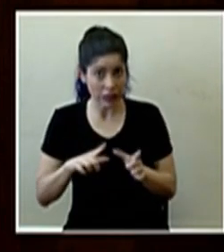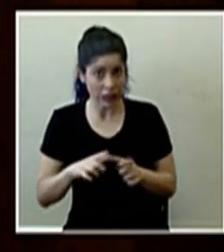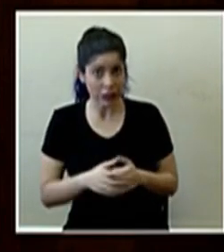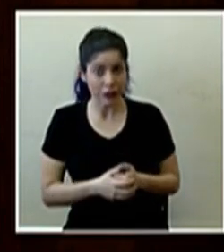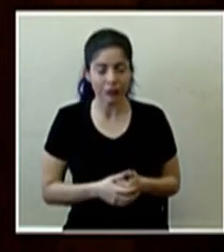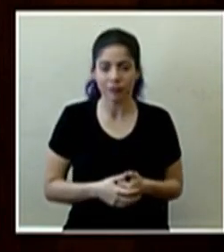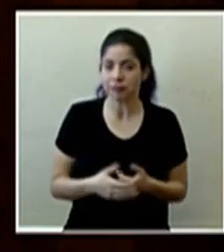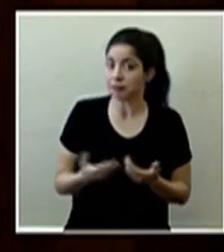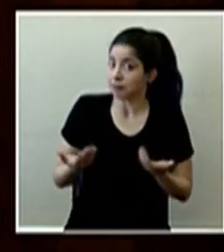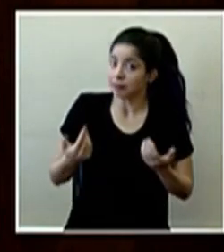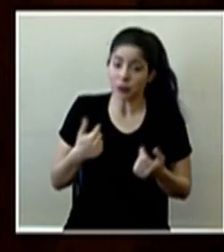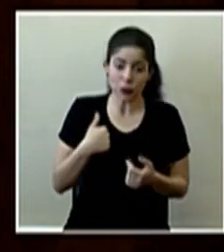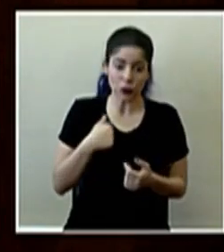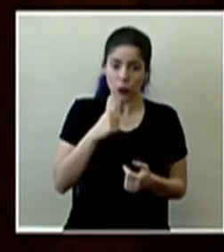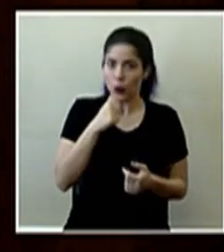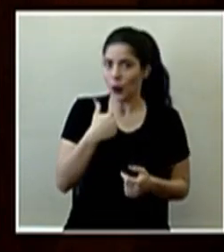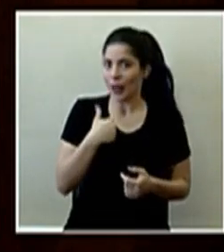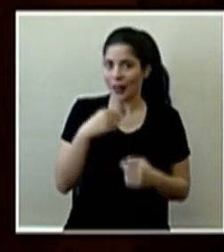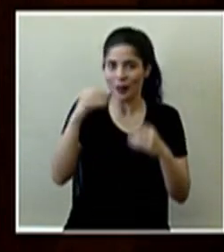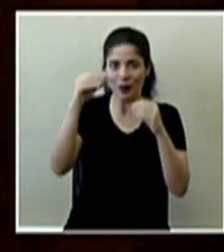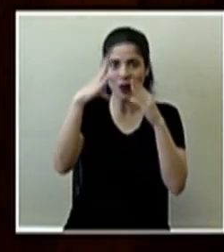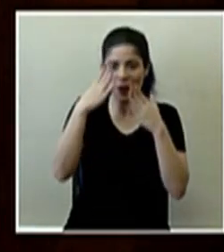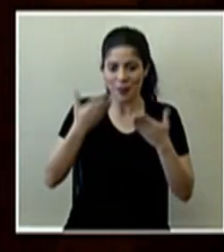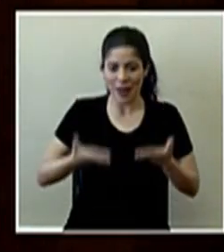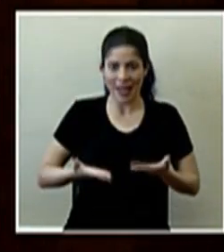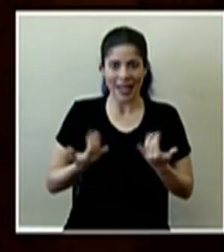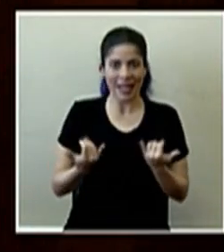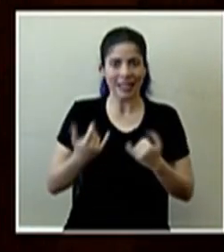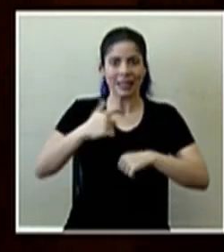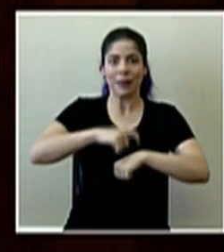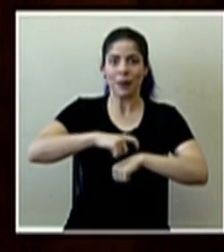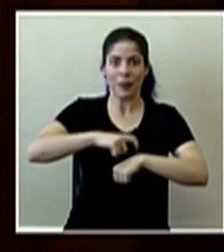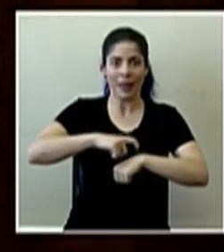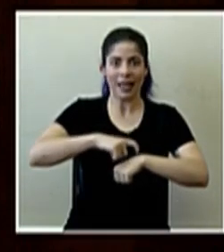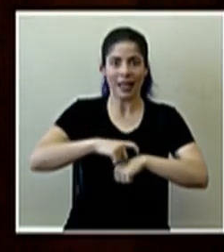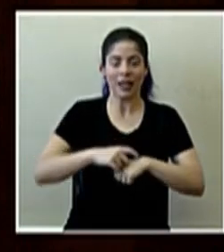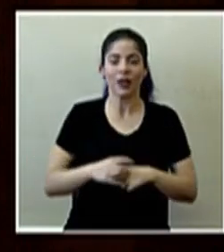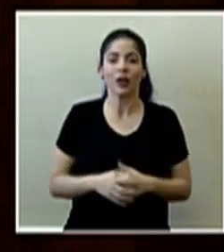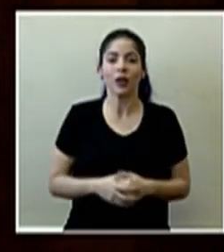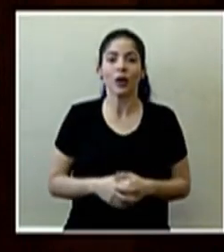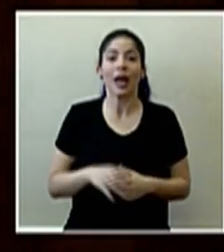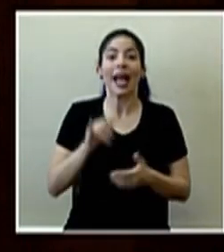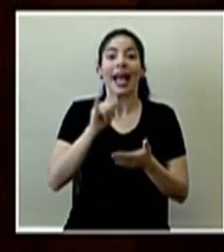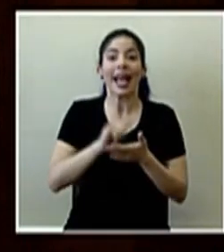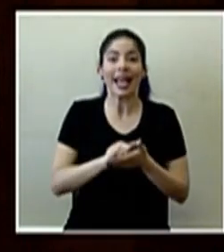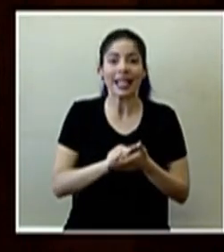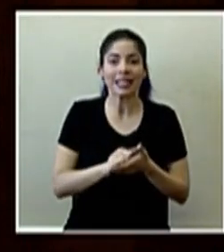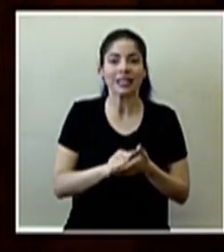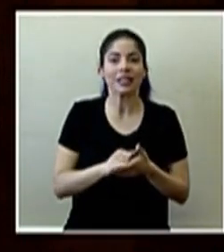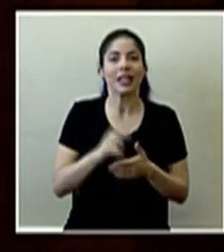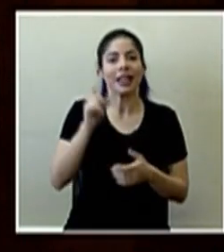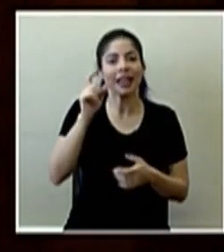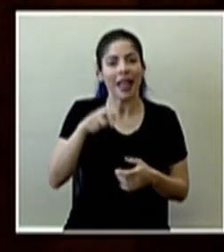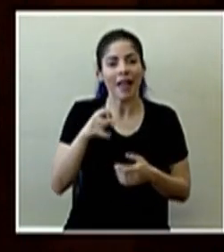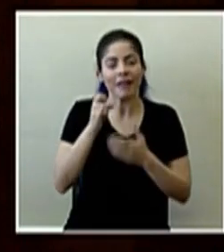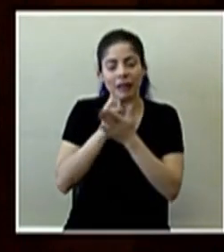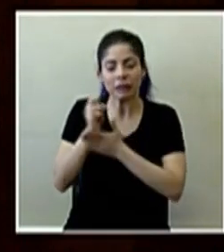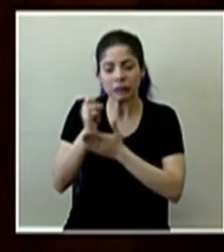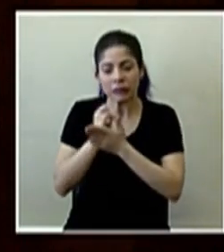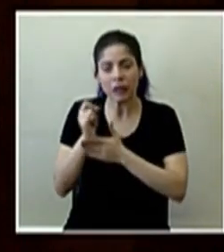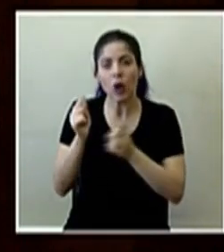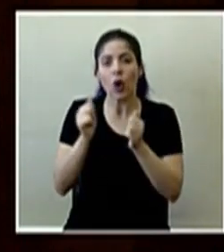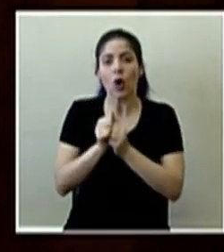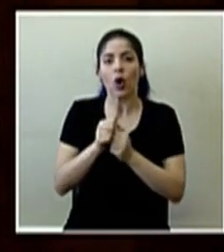Bueno, yo no tengo la información a mano en este momento. Eso tendríamos que indagarlo con